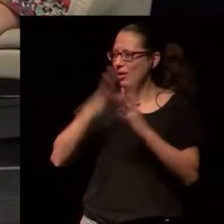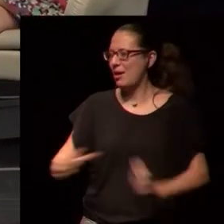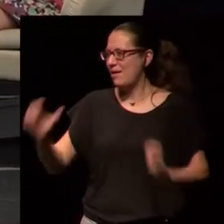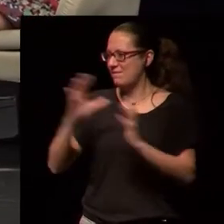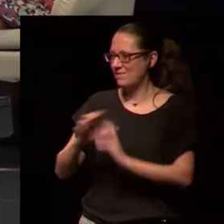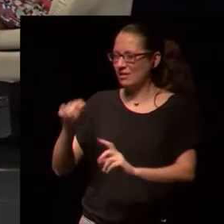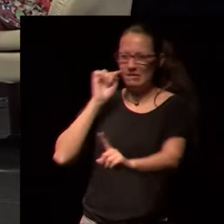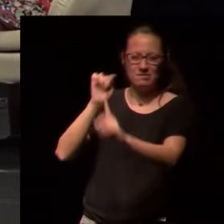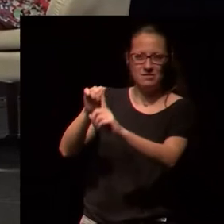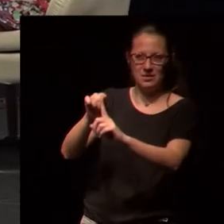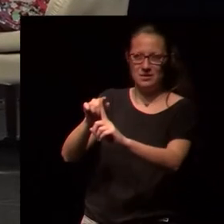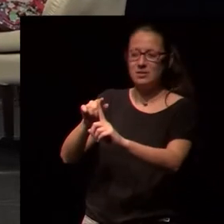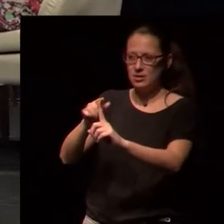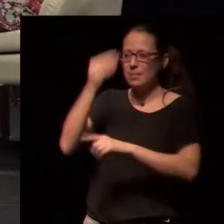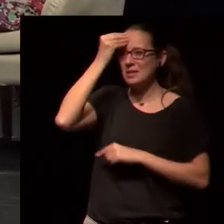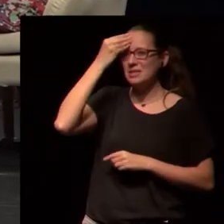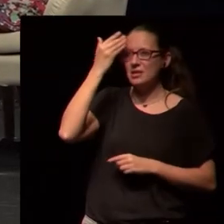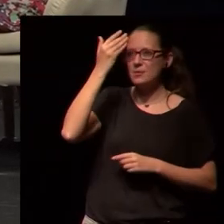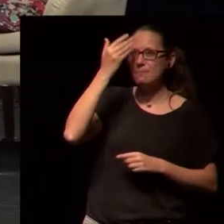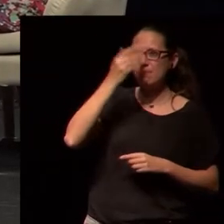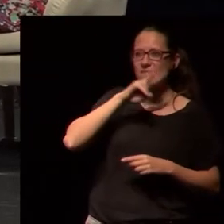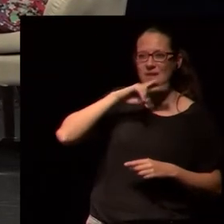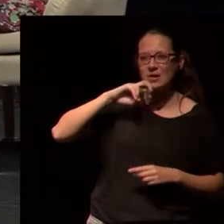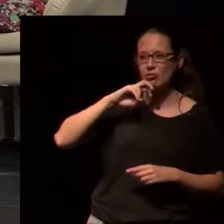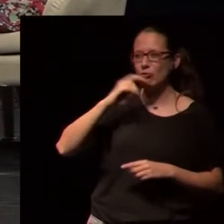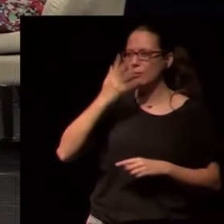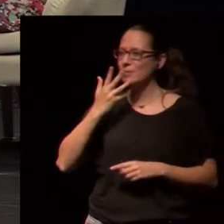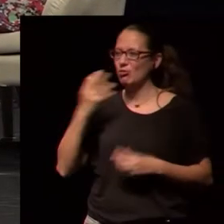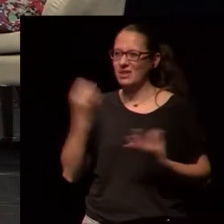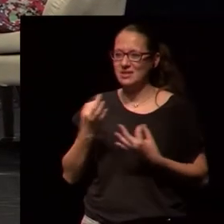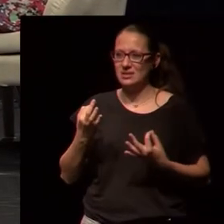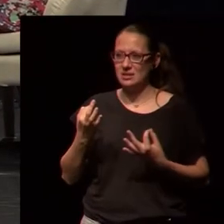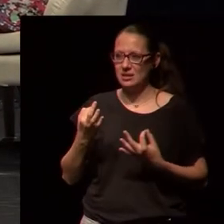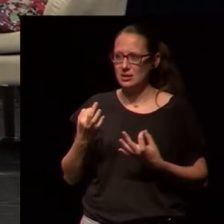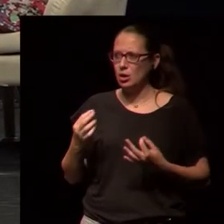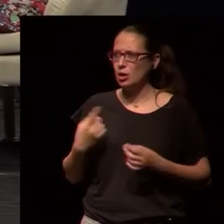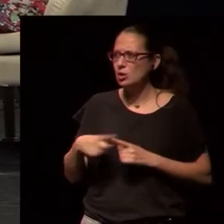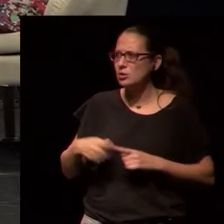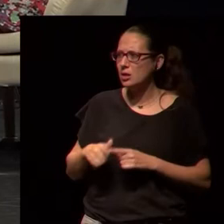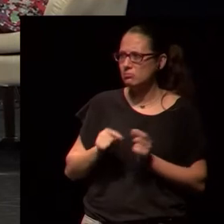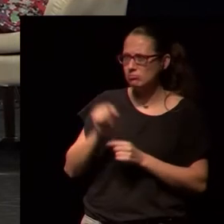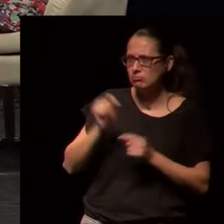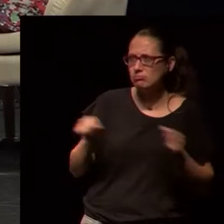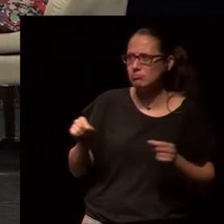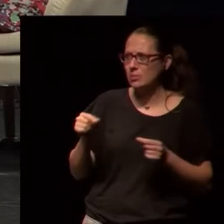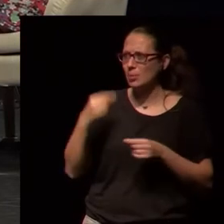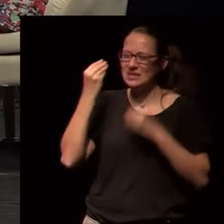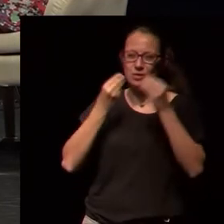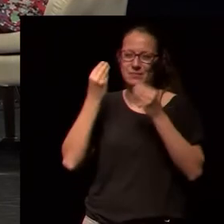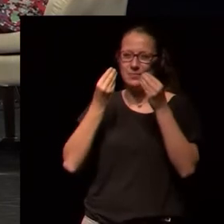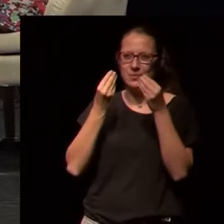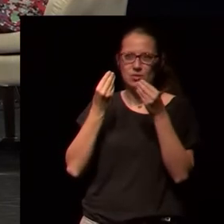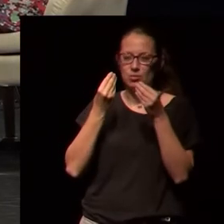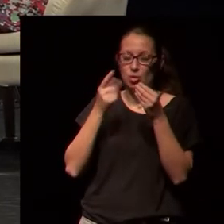y el conocimiento, más allá de lo mensurable, que tanto incide sobre los mundos